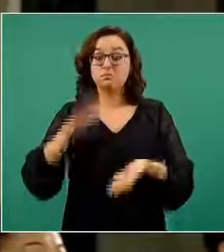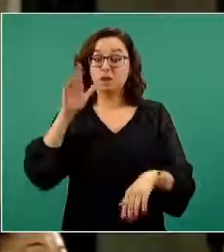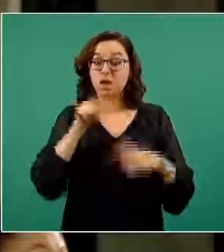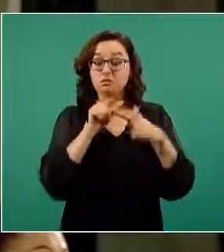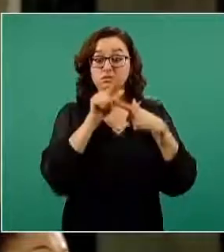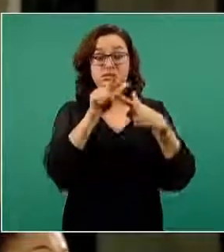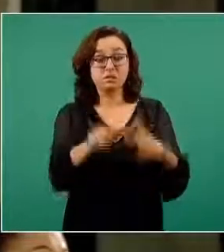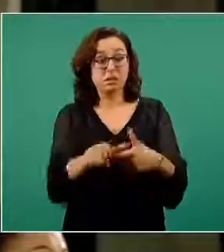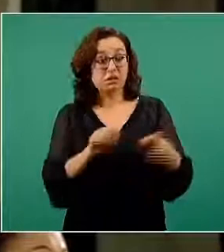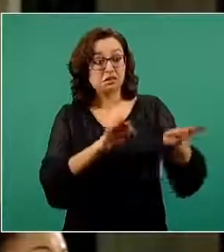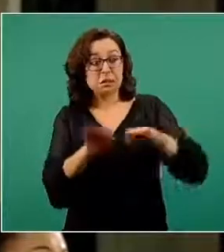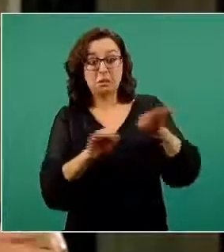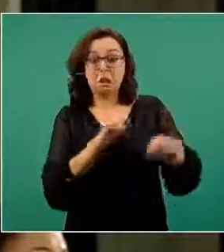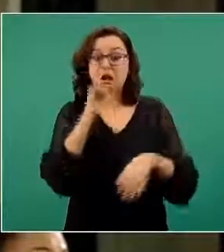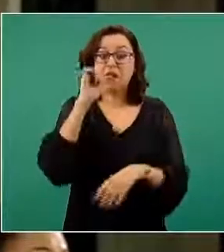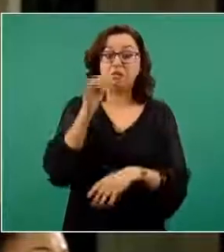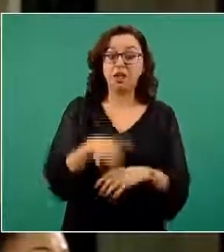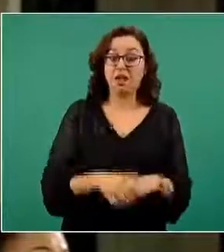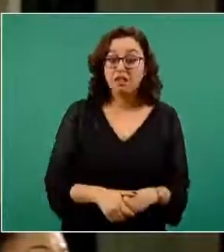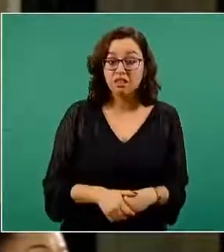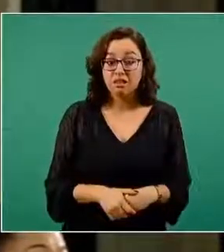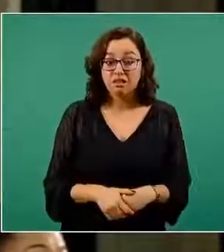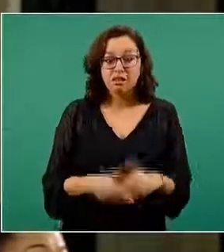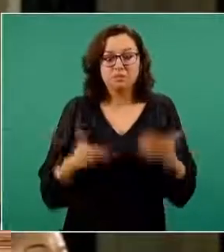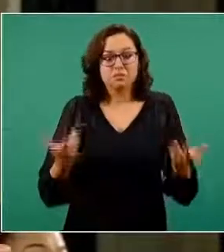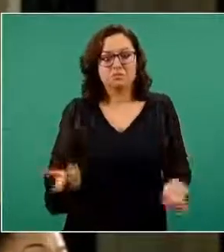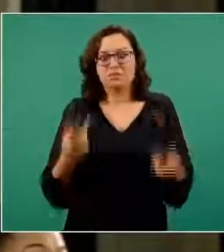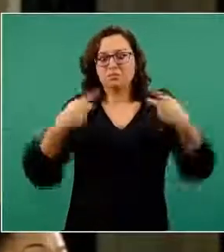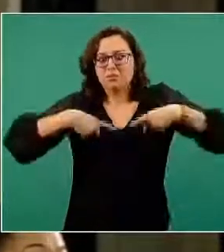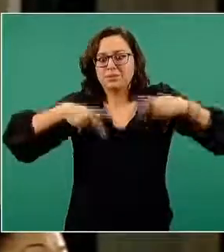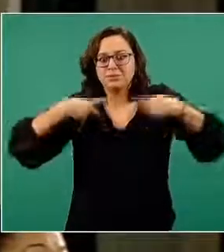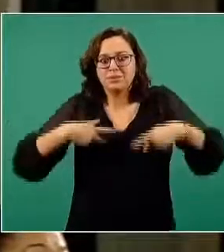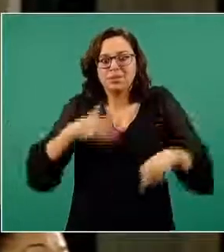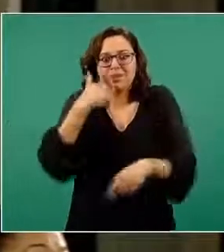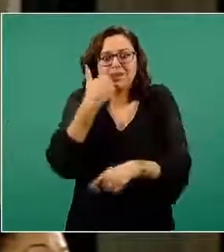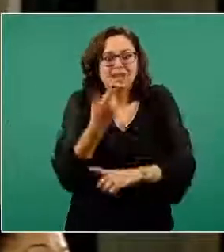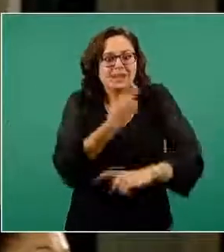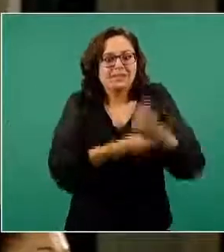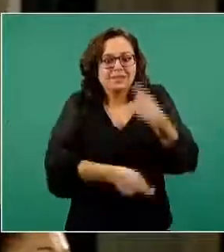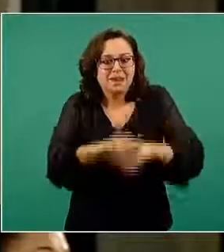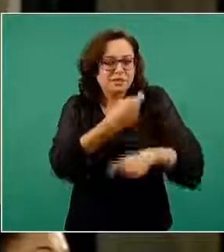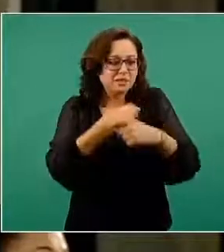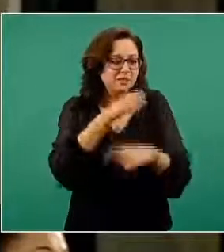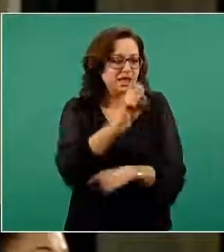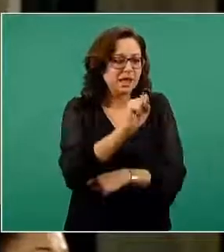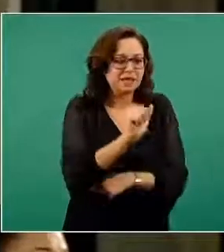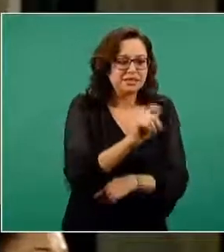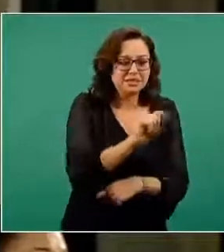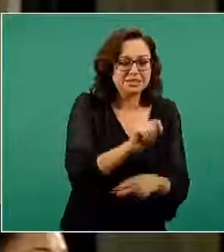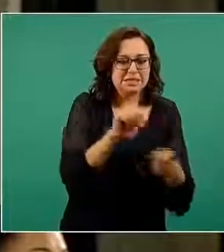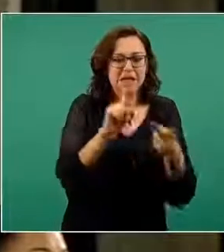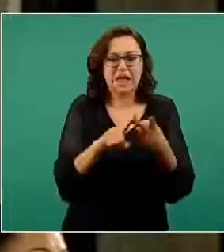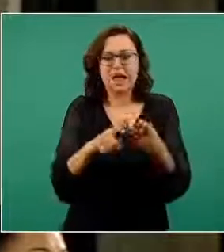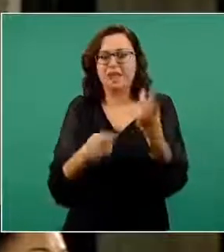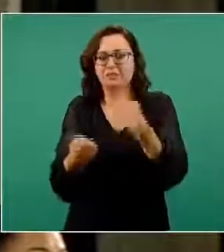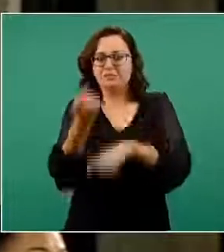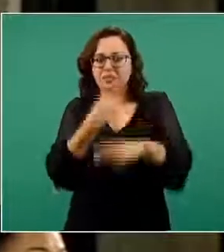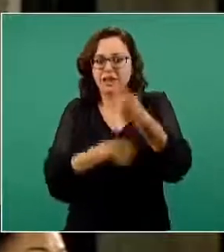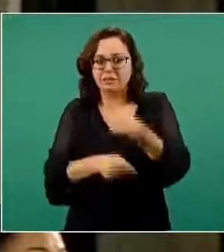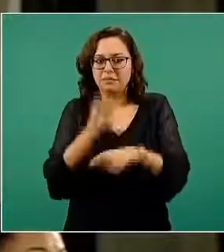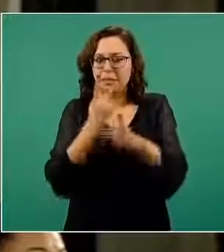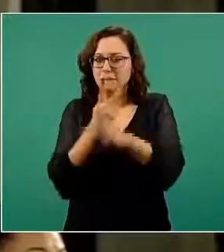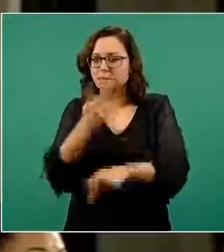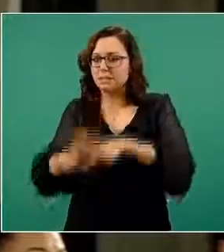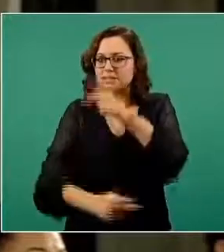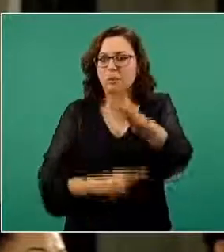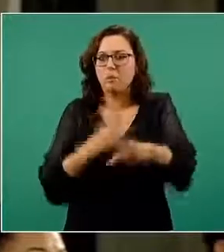muy difíciles, desde el ciudadano que quiere ir a hacer un trámite al SAT, o que quiere tramitar su pasaporte, como pudiera ser mi caso, que en Hermosillo